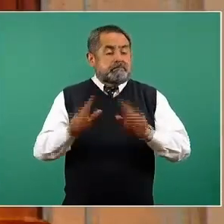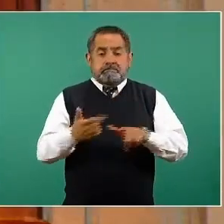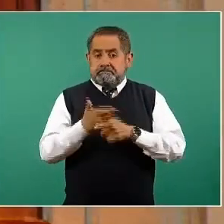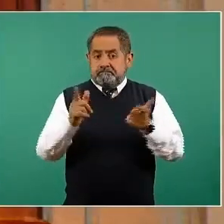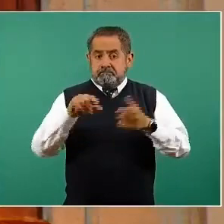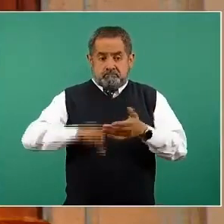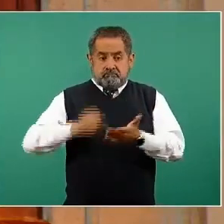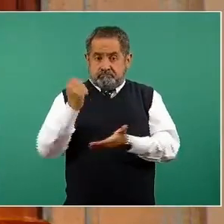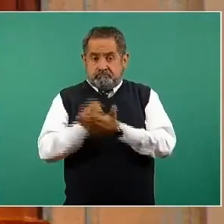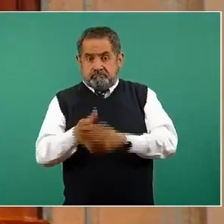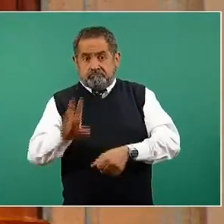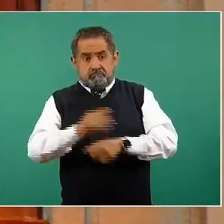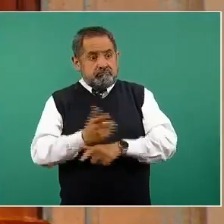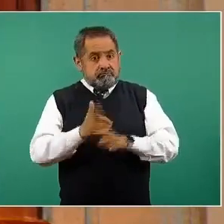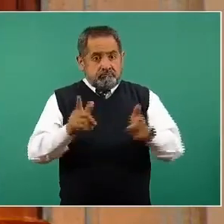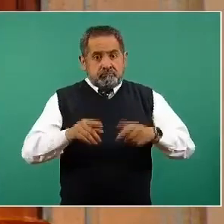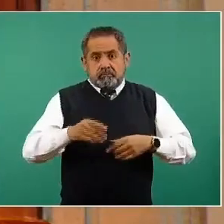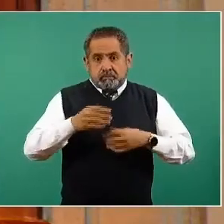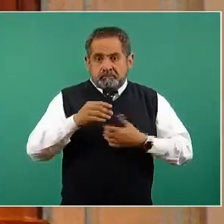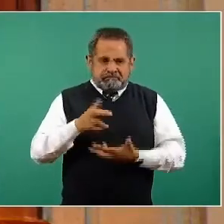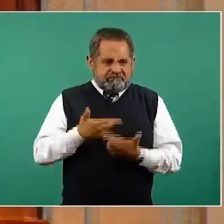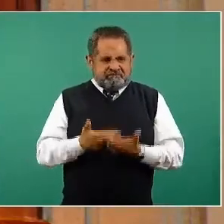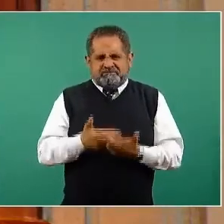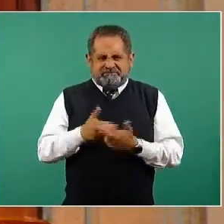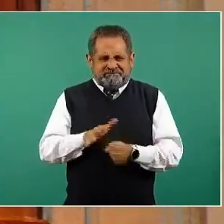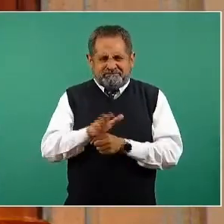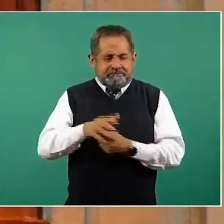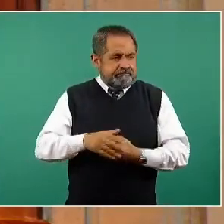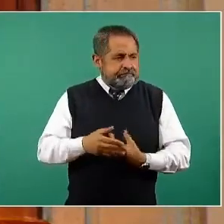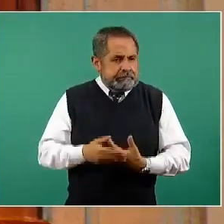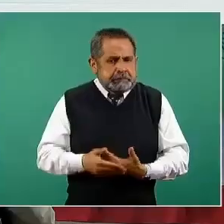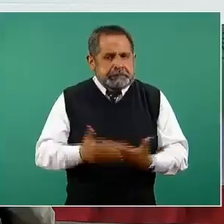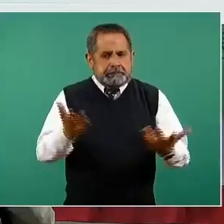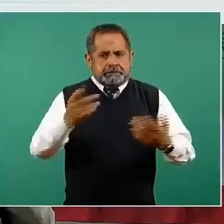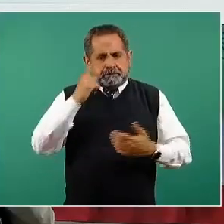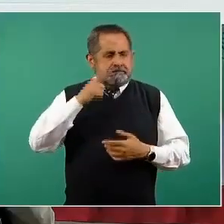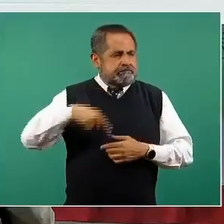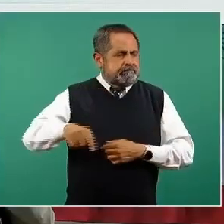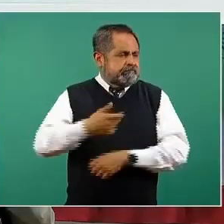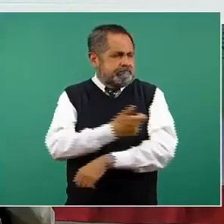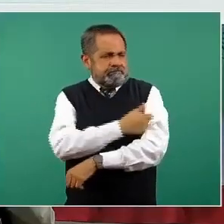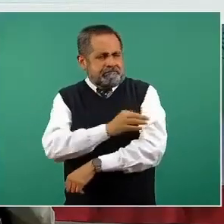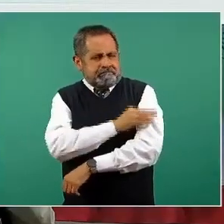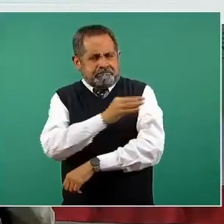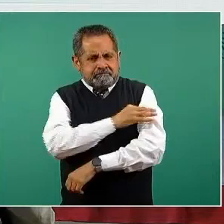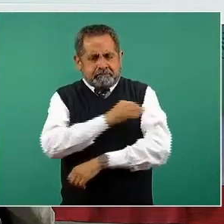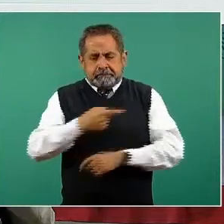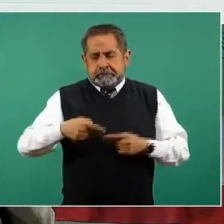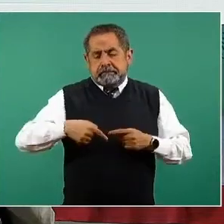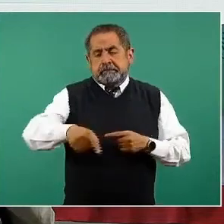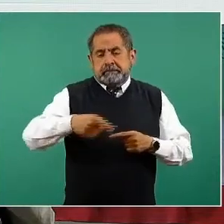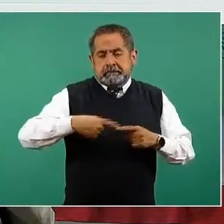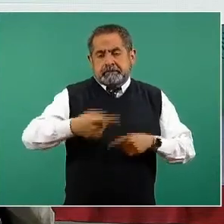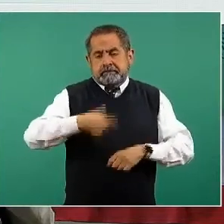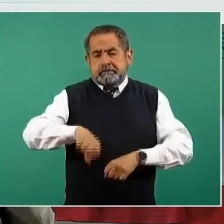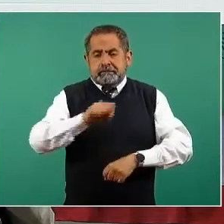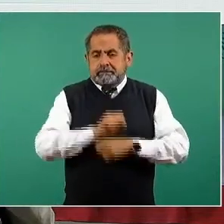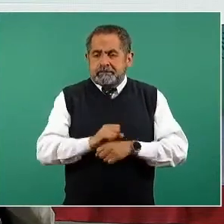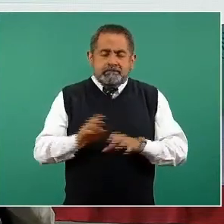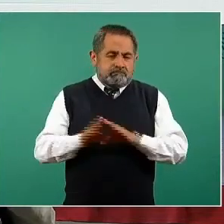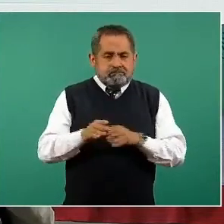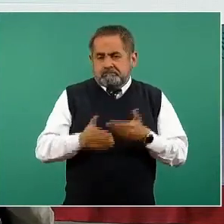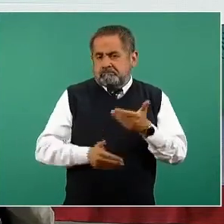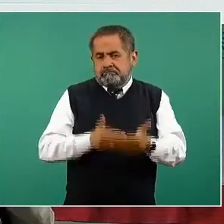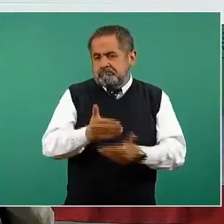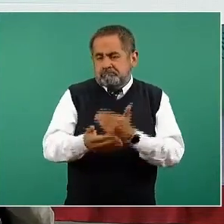día de hoy, y entonces esto va a dar una buena dotación de dosis de vacuna que van a permitir que también esta semana sea una semana de